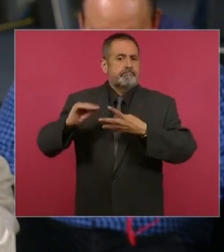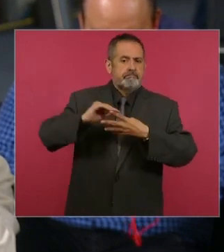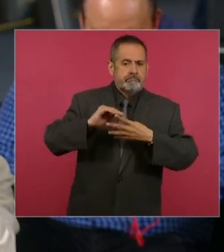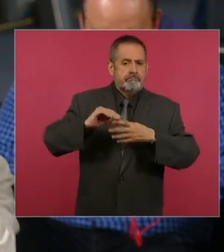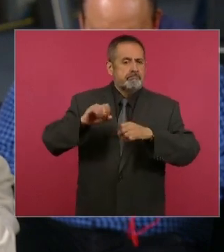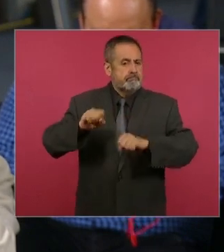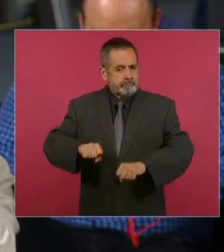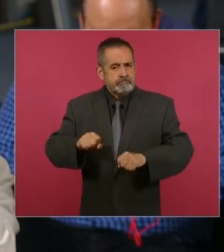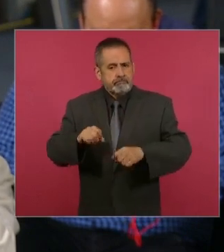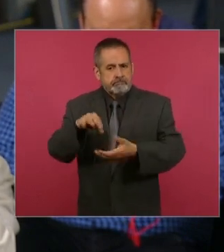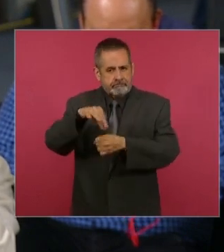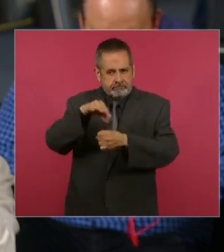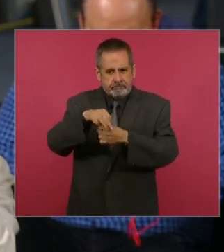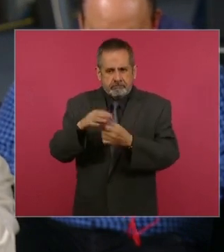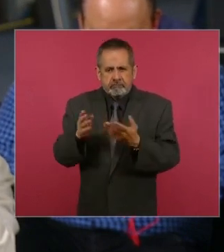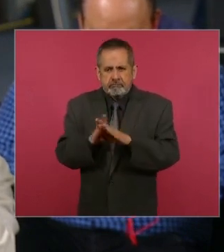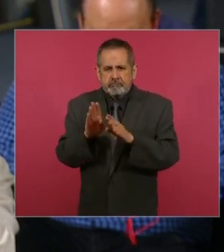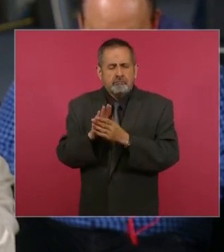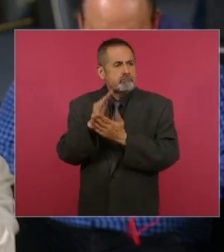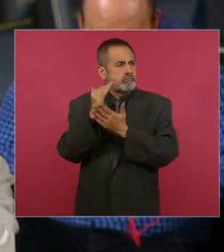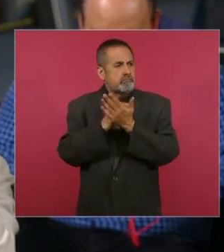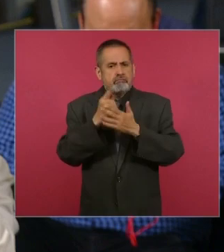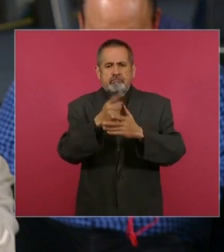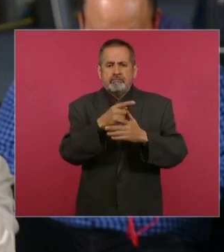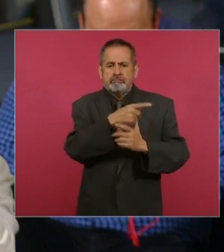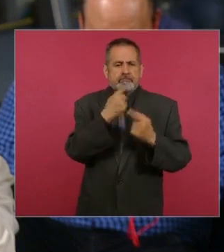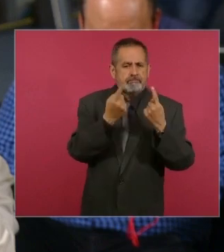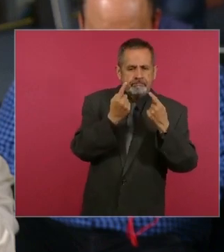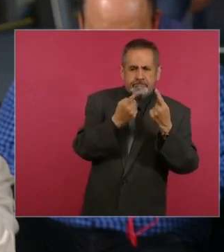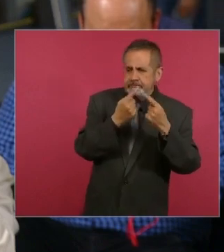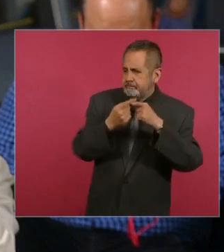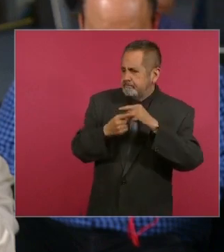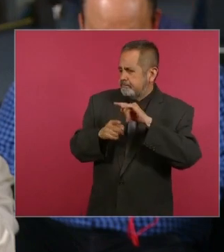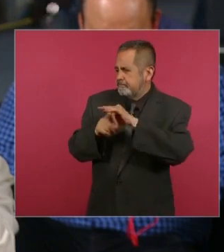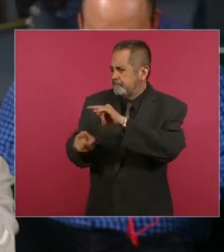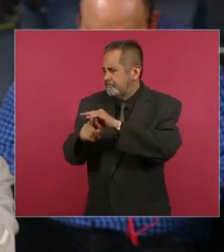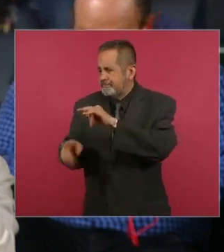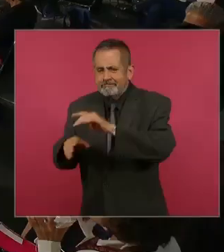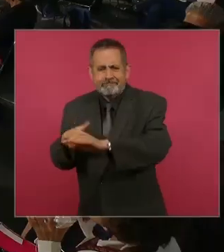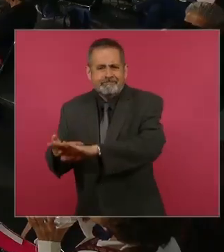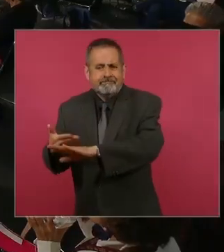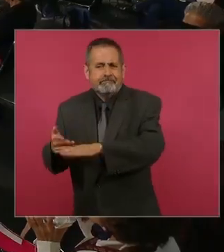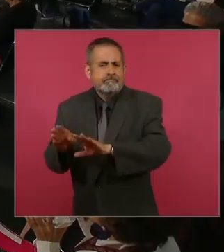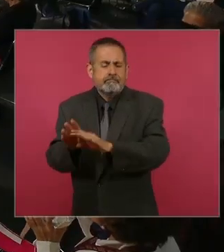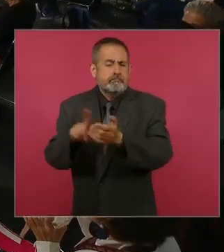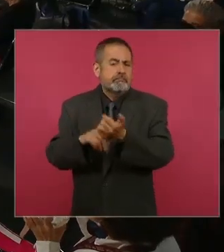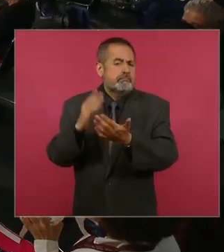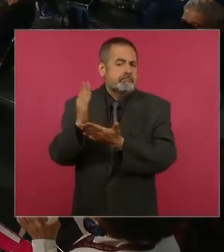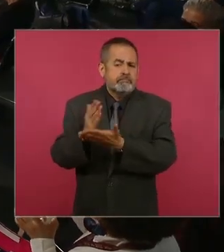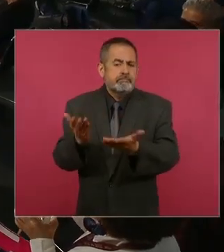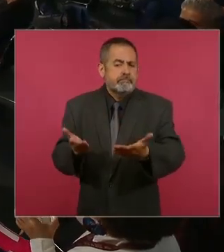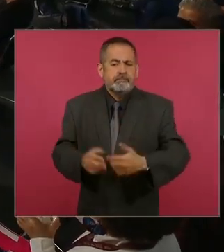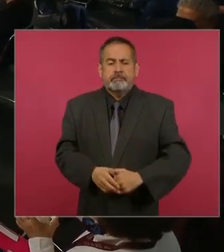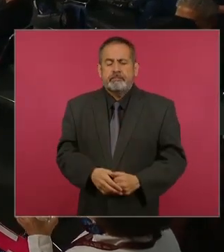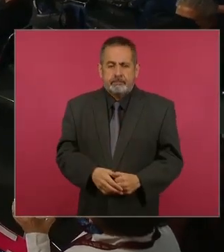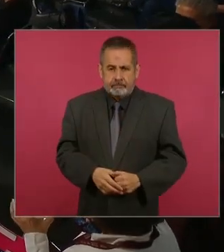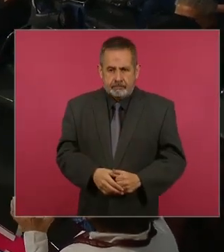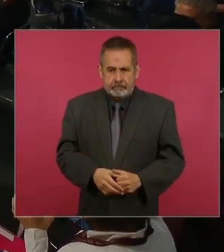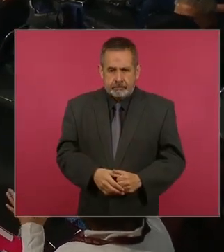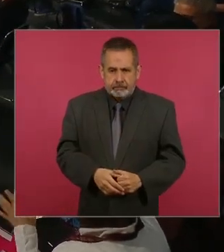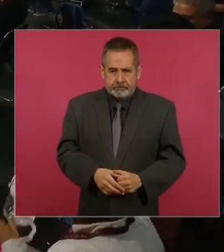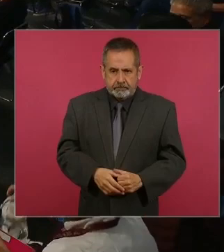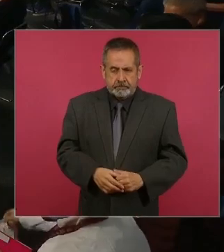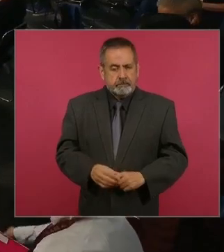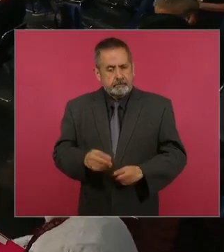va a parar esto de los ataques de drones por parte del crimen organizado? Gracias. Al contrario, muchísimas gracias por